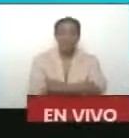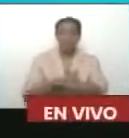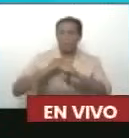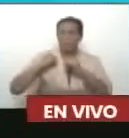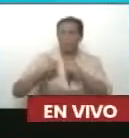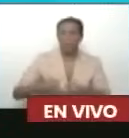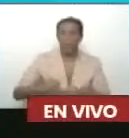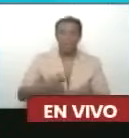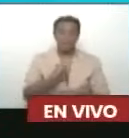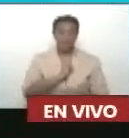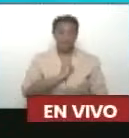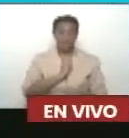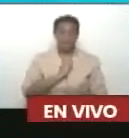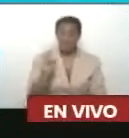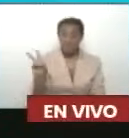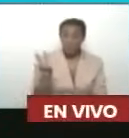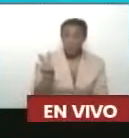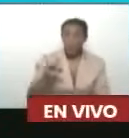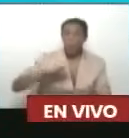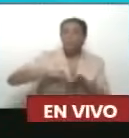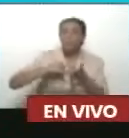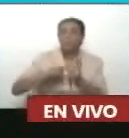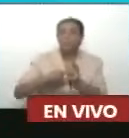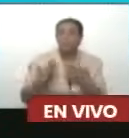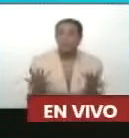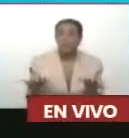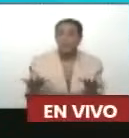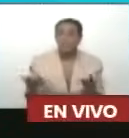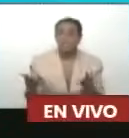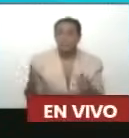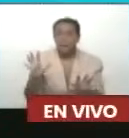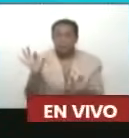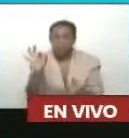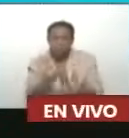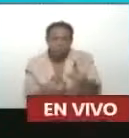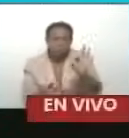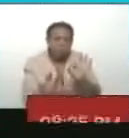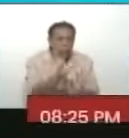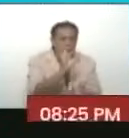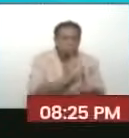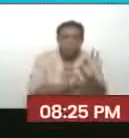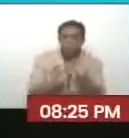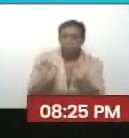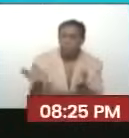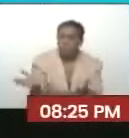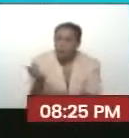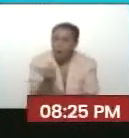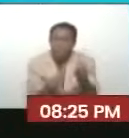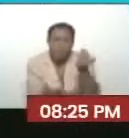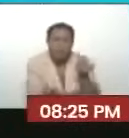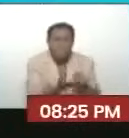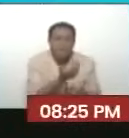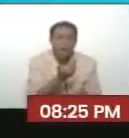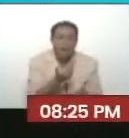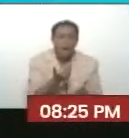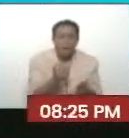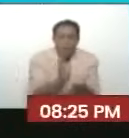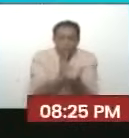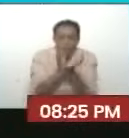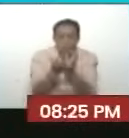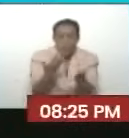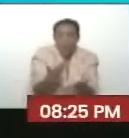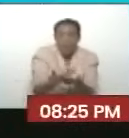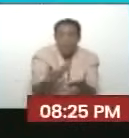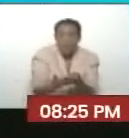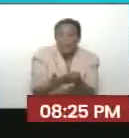Y esa identidad poderosa, yo la he ido recogiendo por los caminos y la he convertido en la